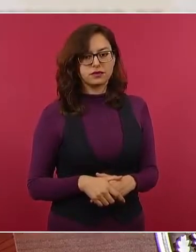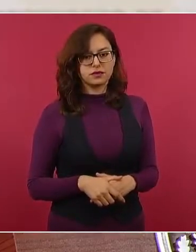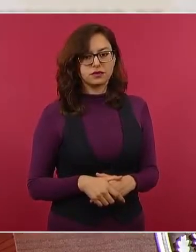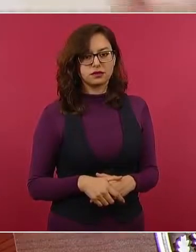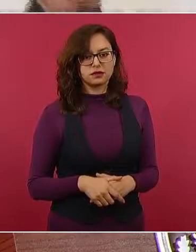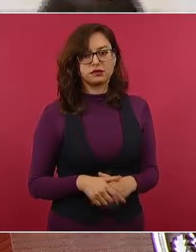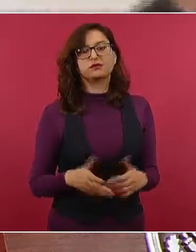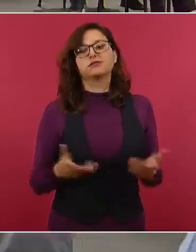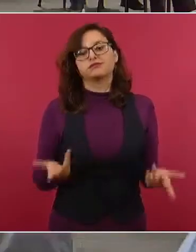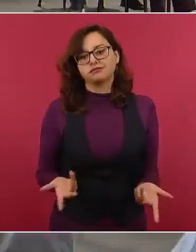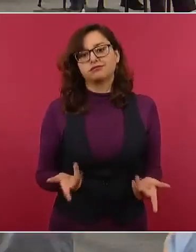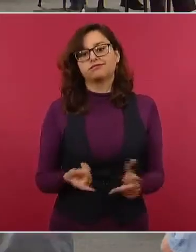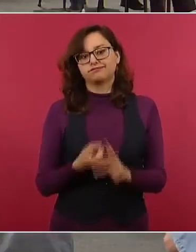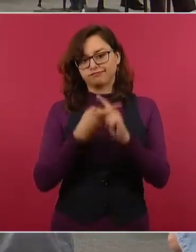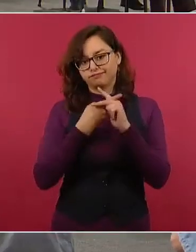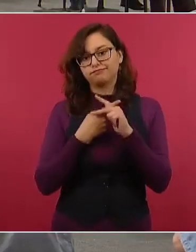Y ahí empezamos